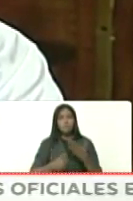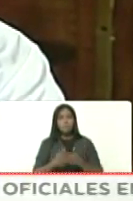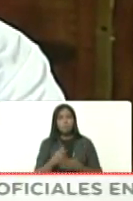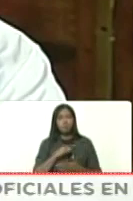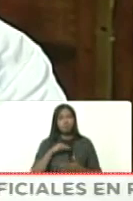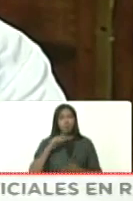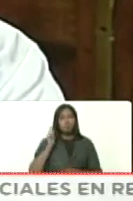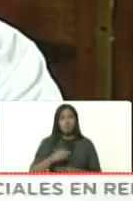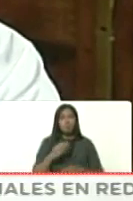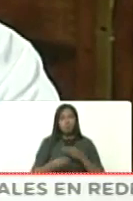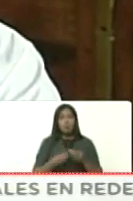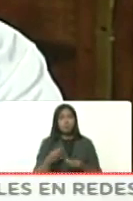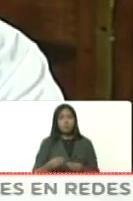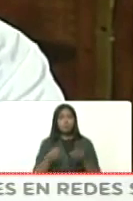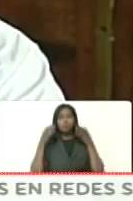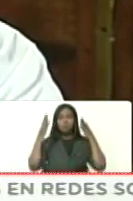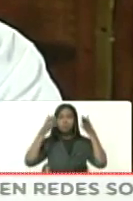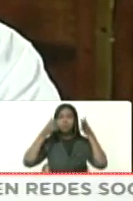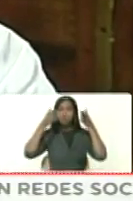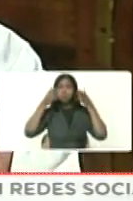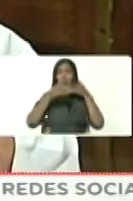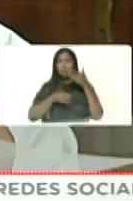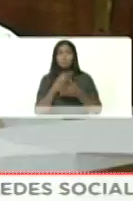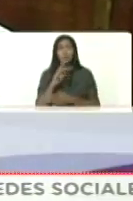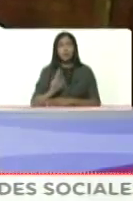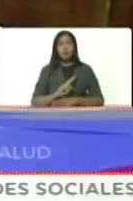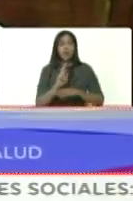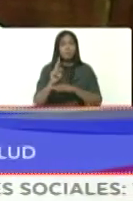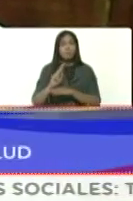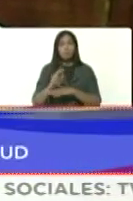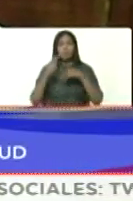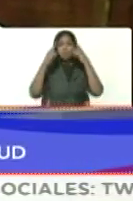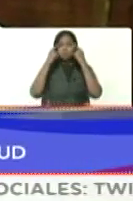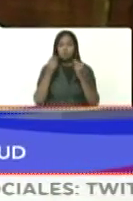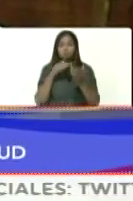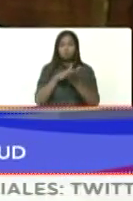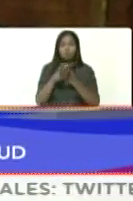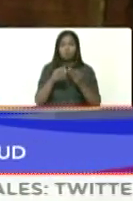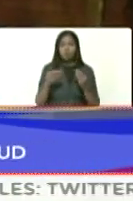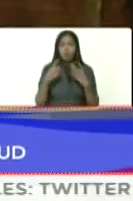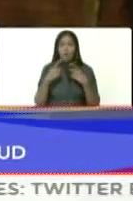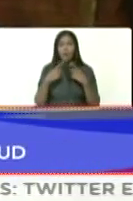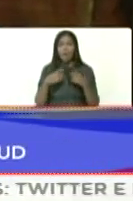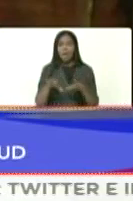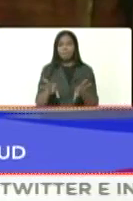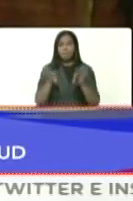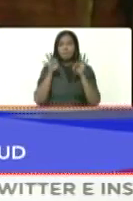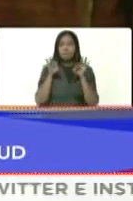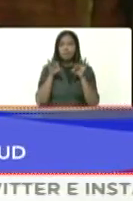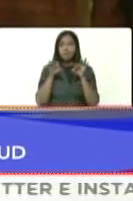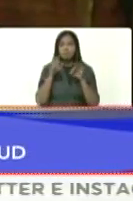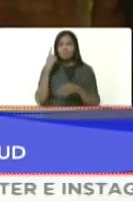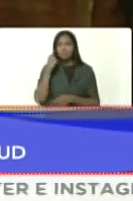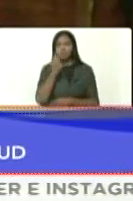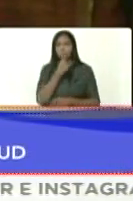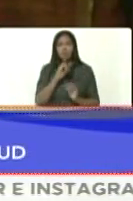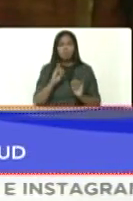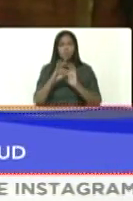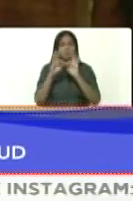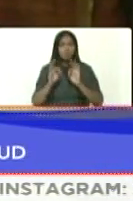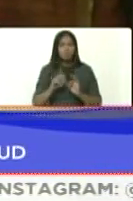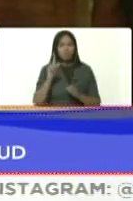con mucha celeridad es la formación rápida de profesionales y sobre todo especialistas. En el área de la oftalmología